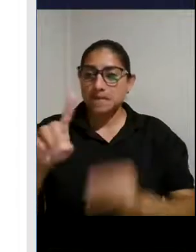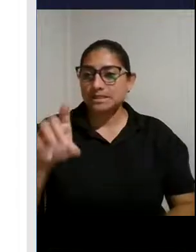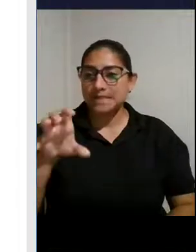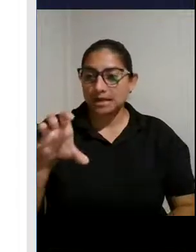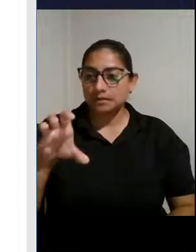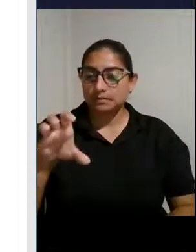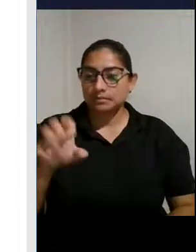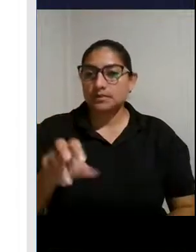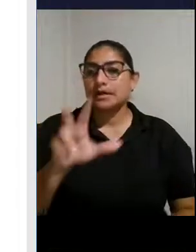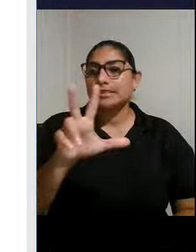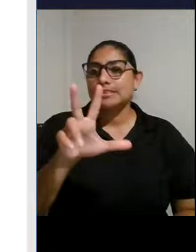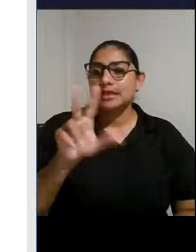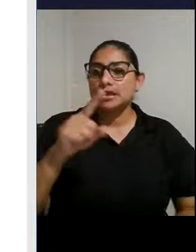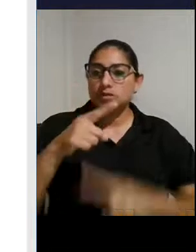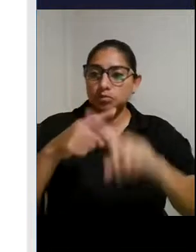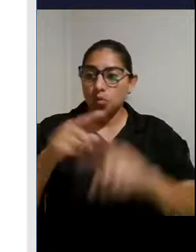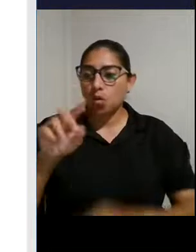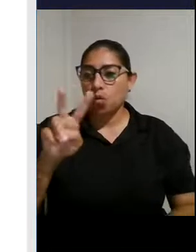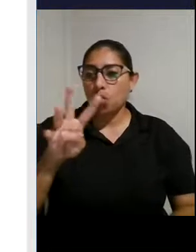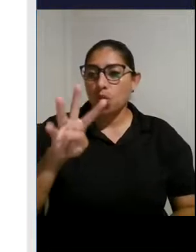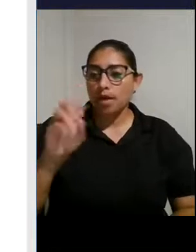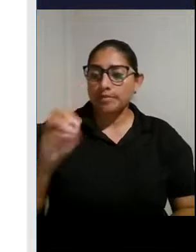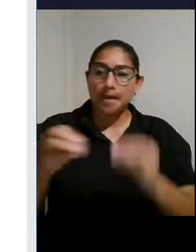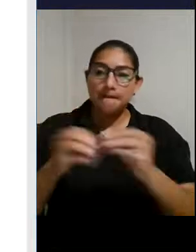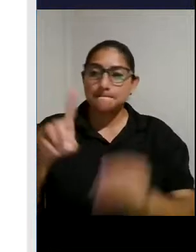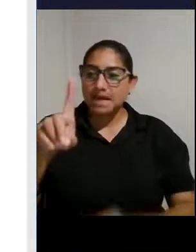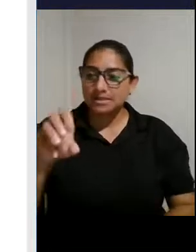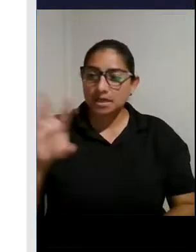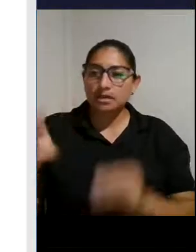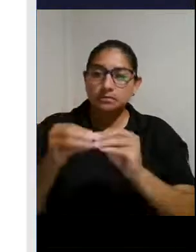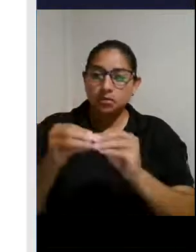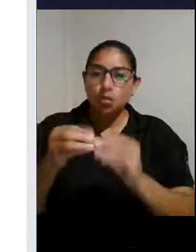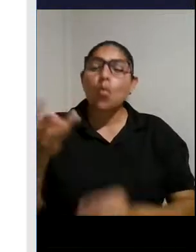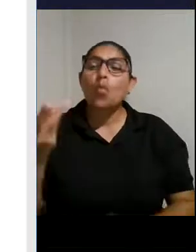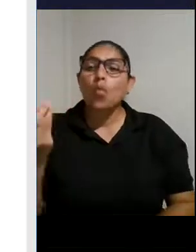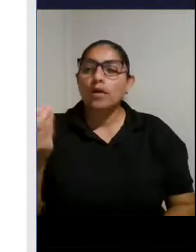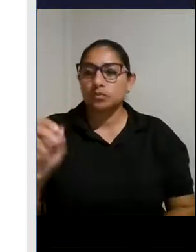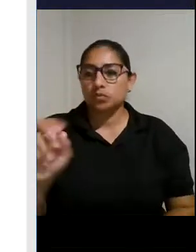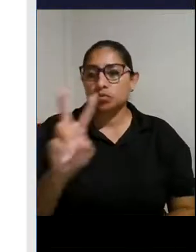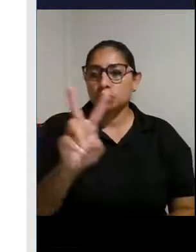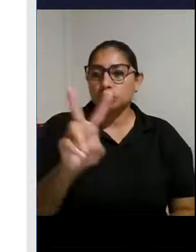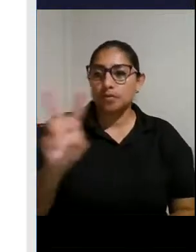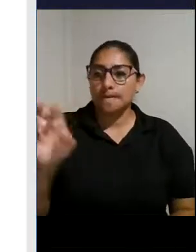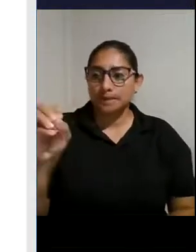3 por 40 sería 120, más 100 nos da 220.